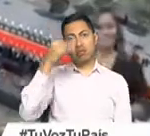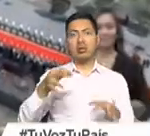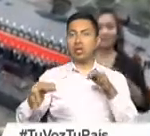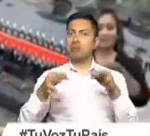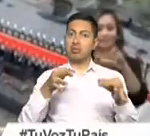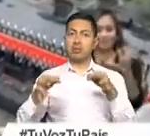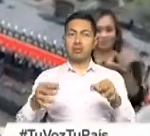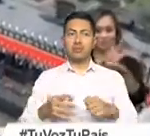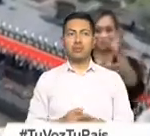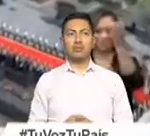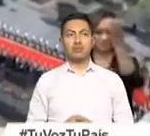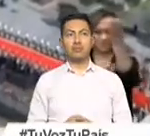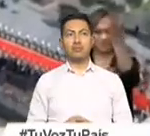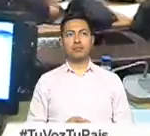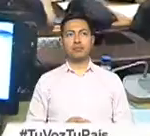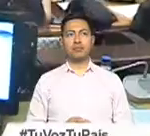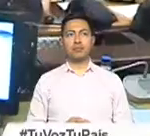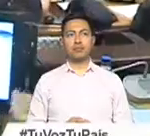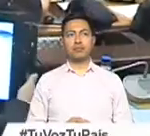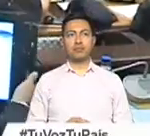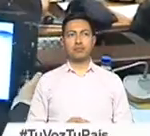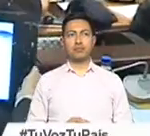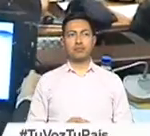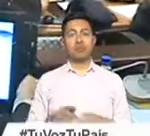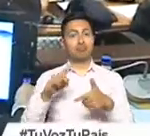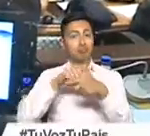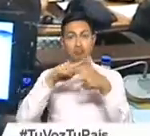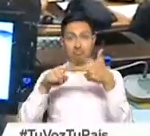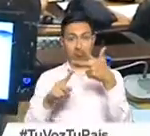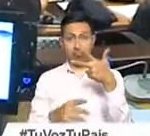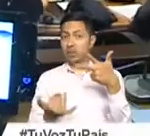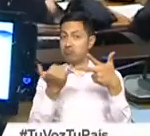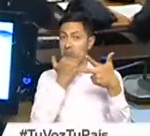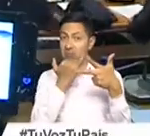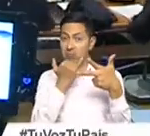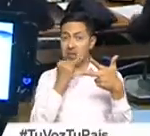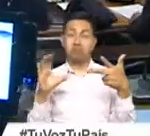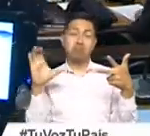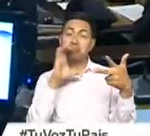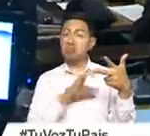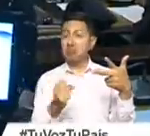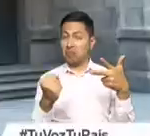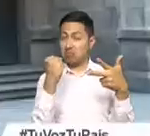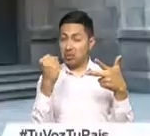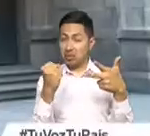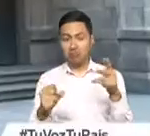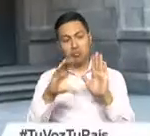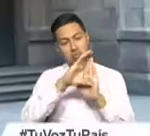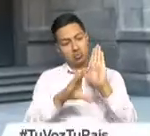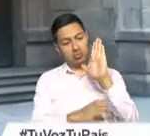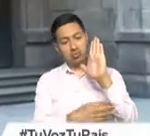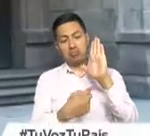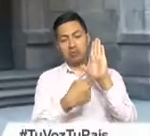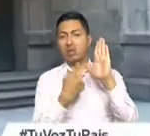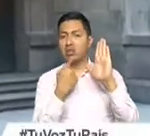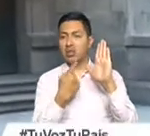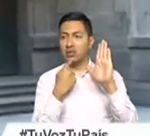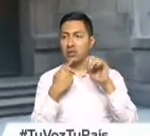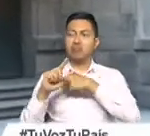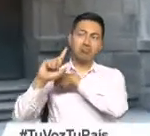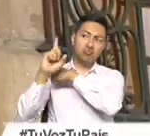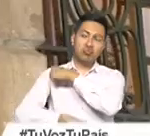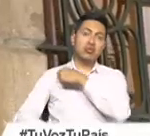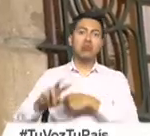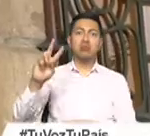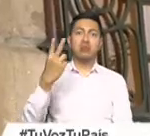El cometimiento explícito de un delito es el único motivo establecido por la Constitución para viabilizar el pedido de juicio